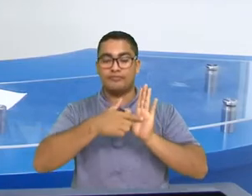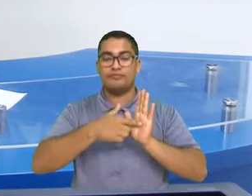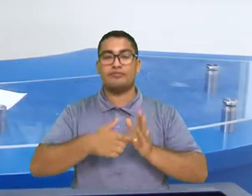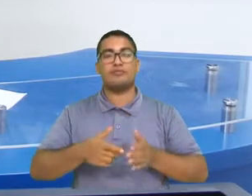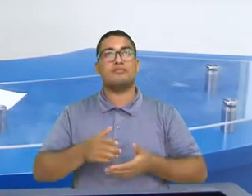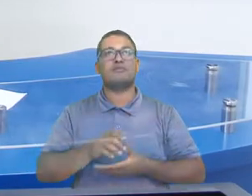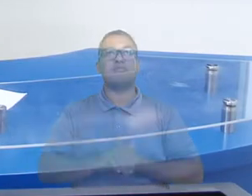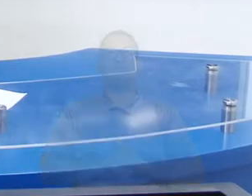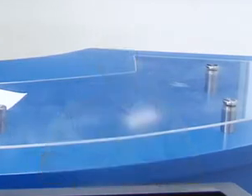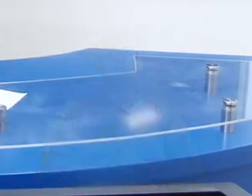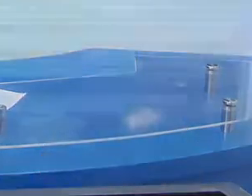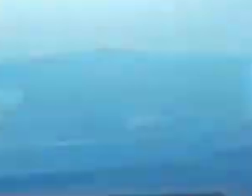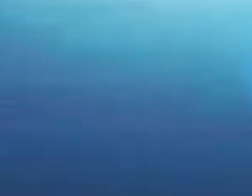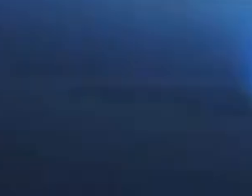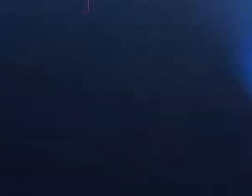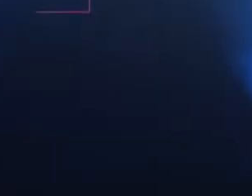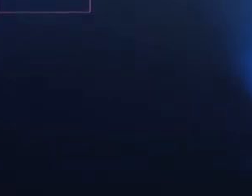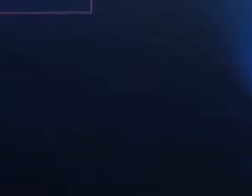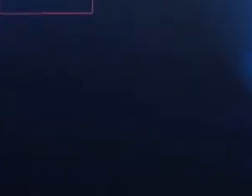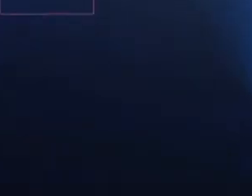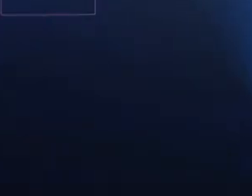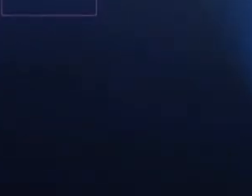a continuación.